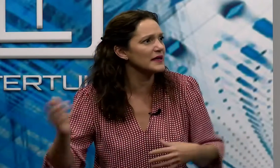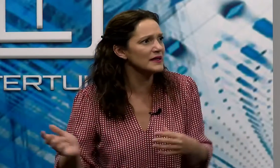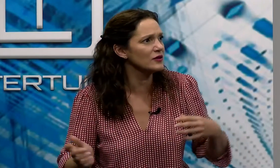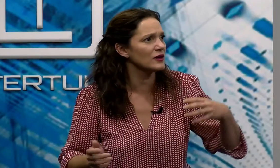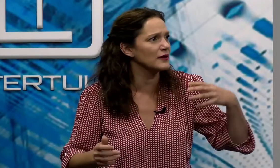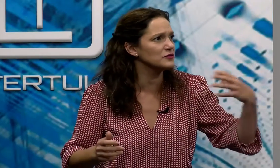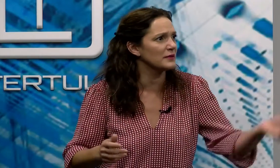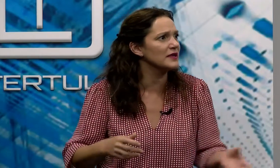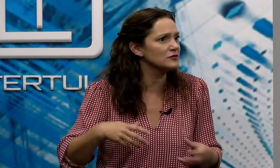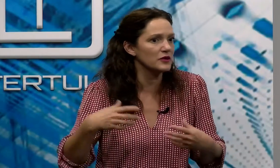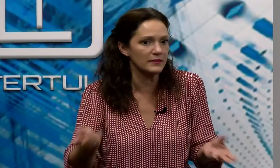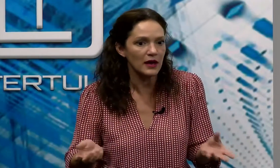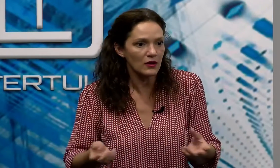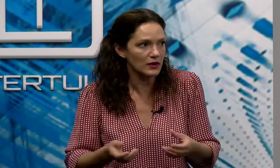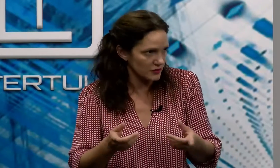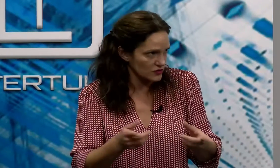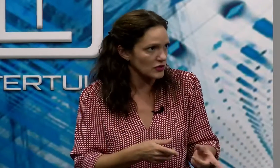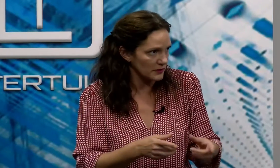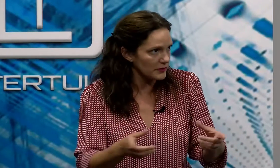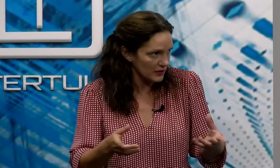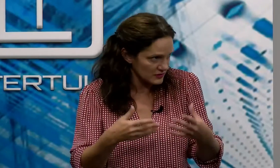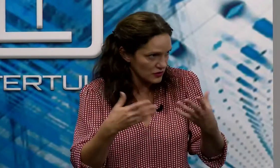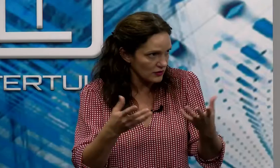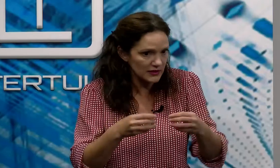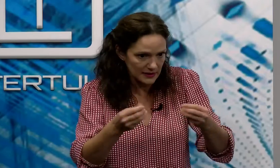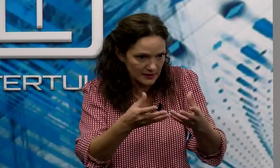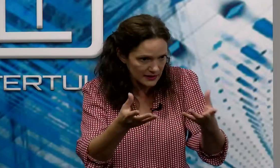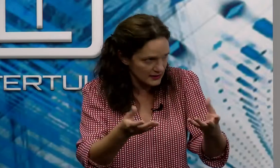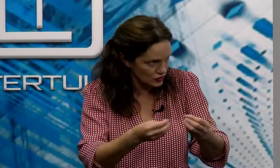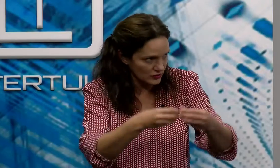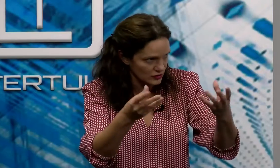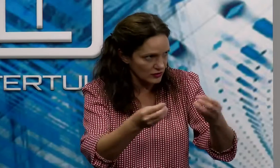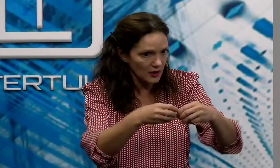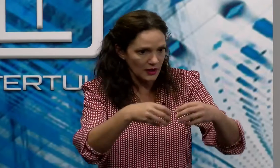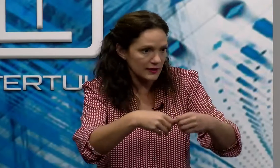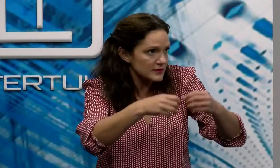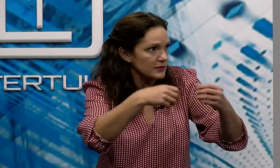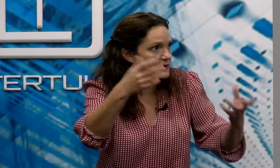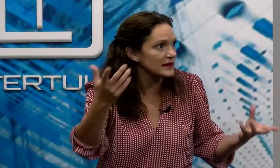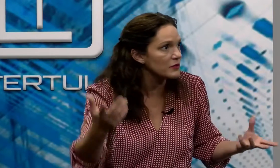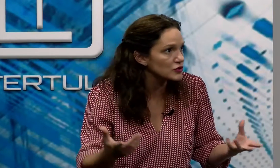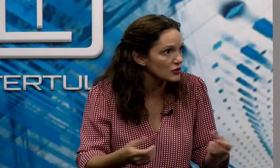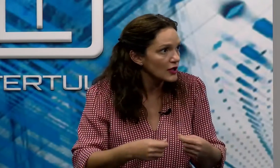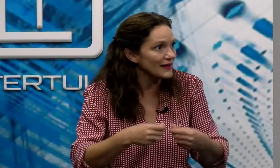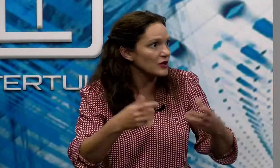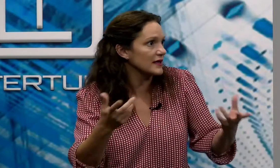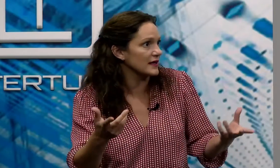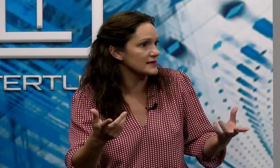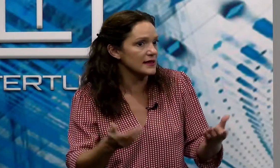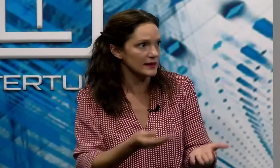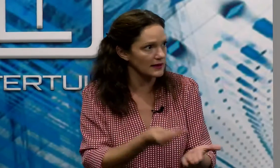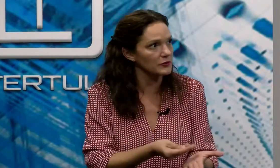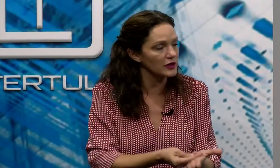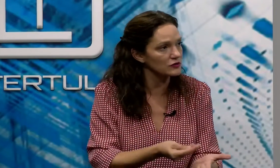entre cabildos, ayuntamientos y demás. Oiga, pero esos 5.000, ¿qué son? ¿Son simplemente esbozos de lo que